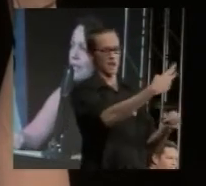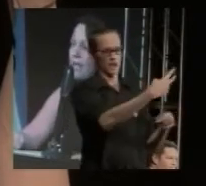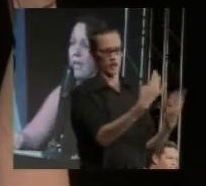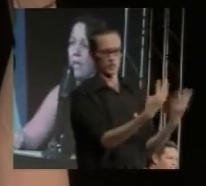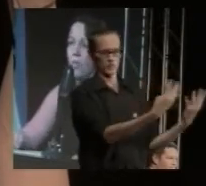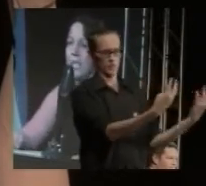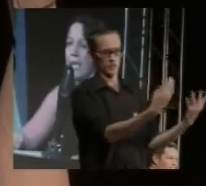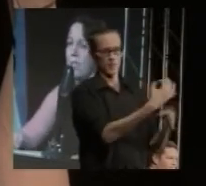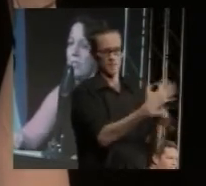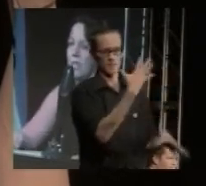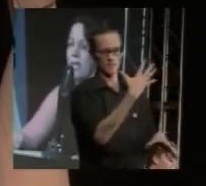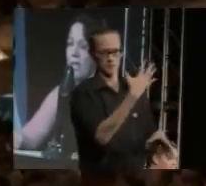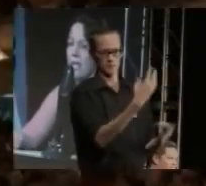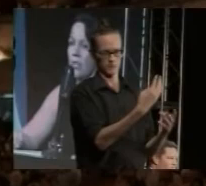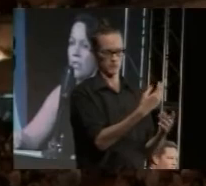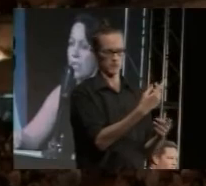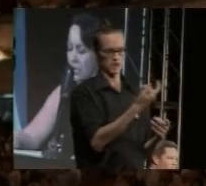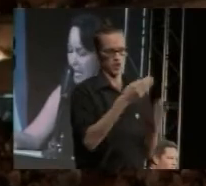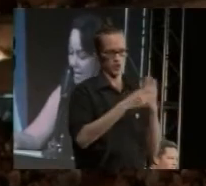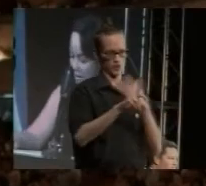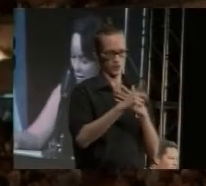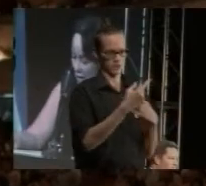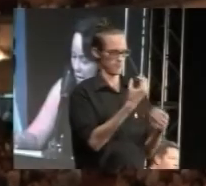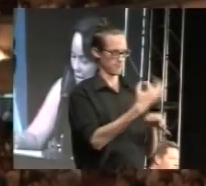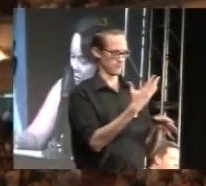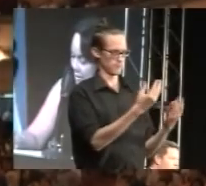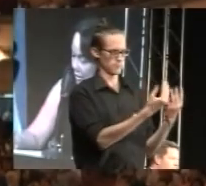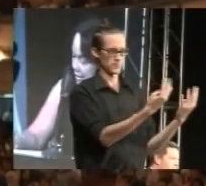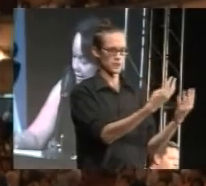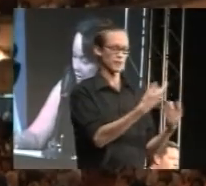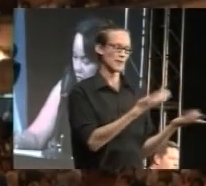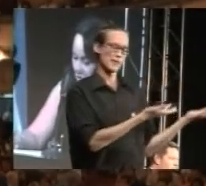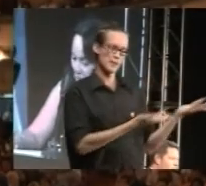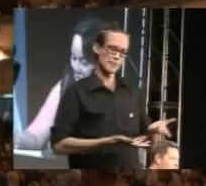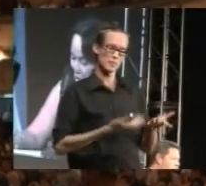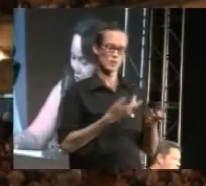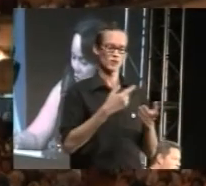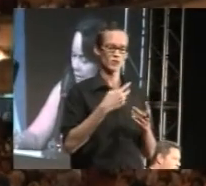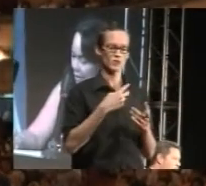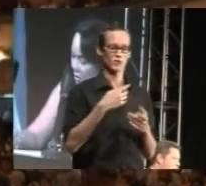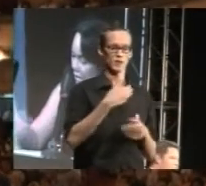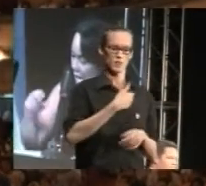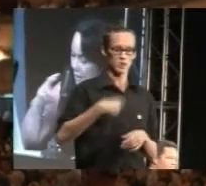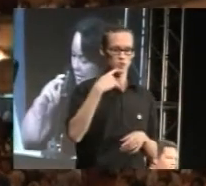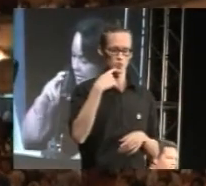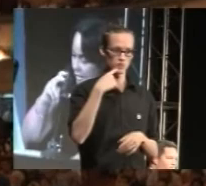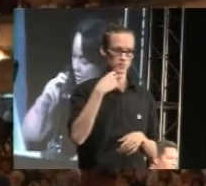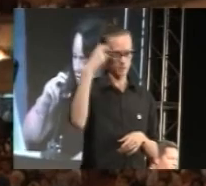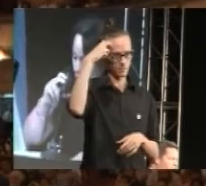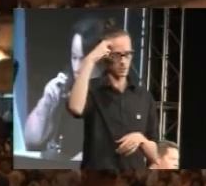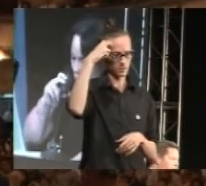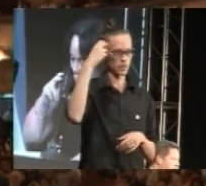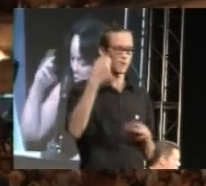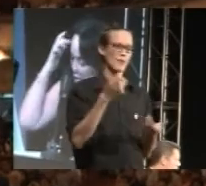exclusivamente ubicados los señores concejales. Invita al señor Intendente Municipal, Sergio Fausto Barisco, a presentar ante el